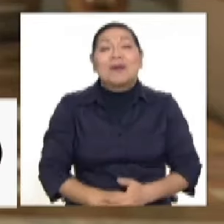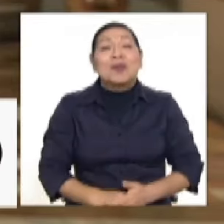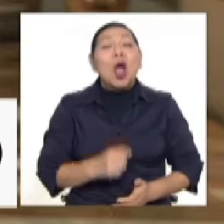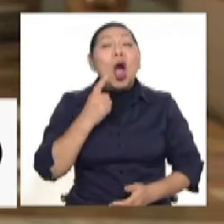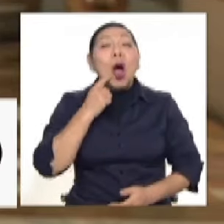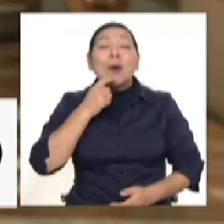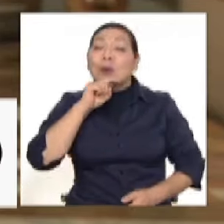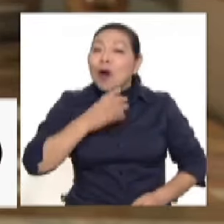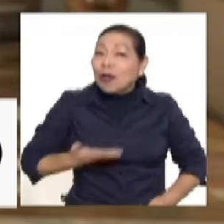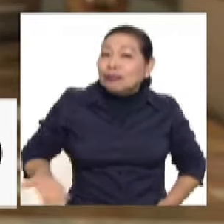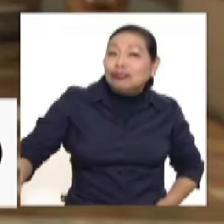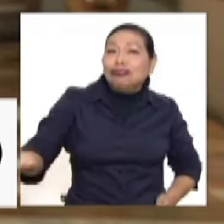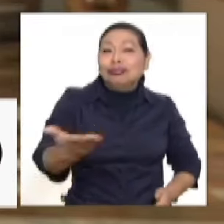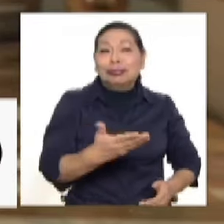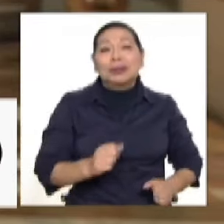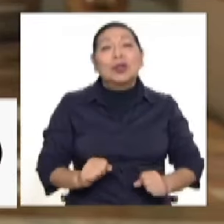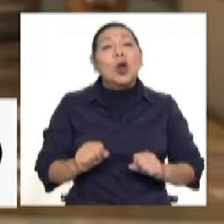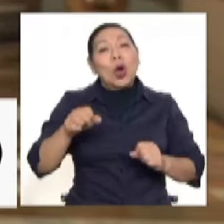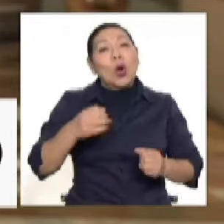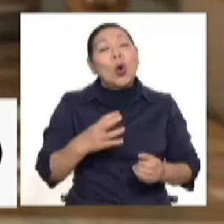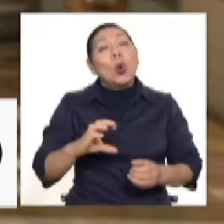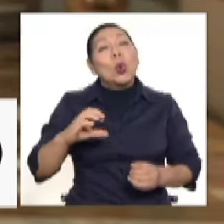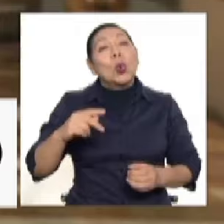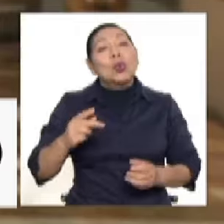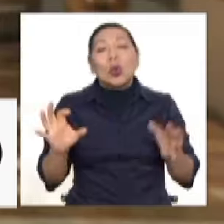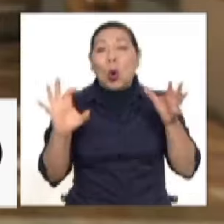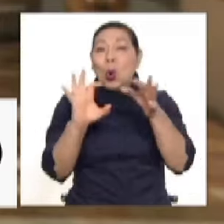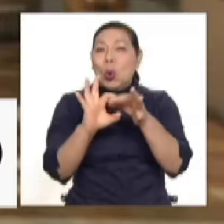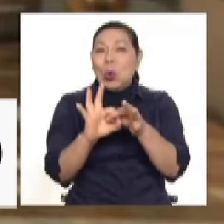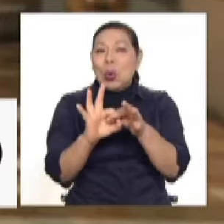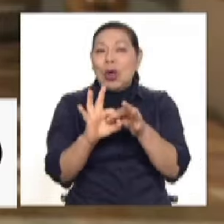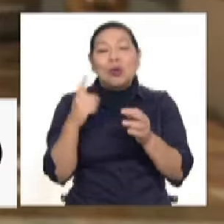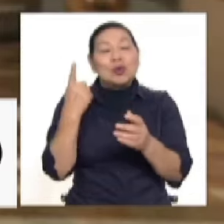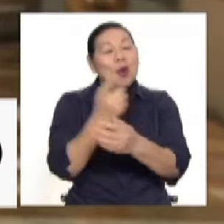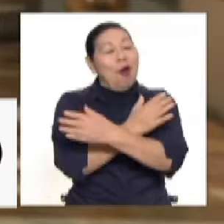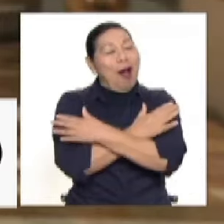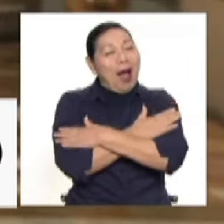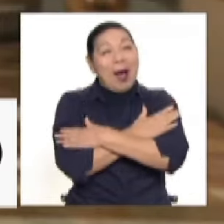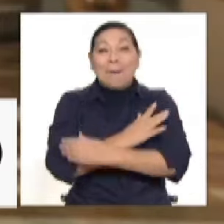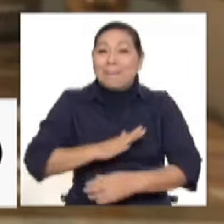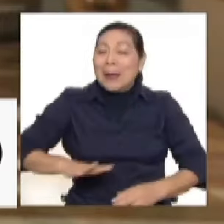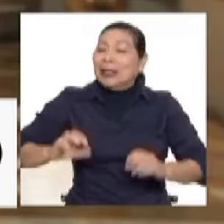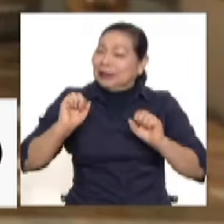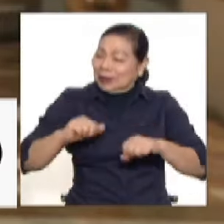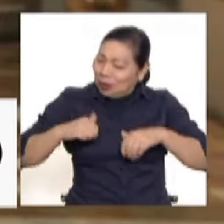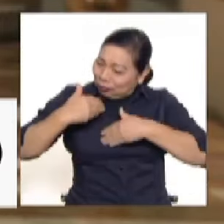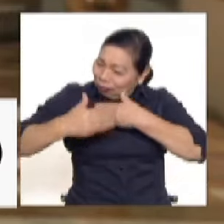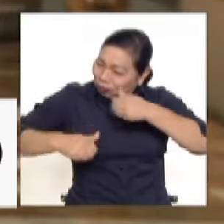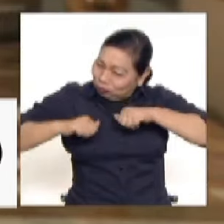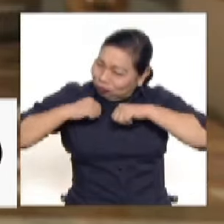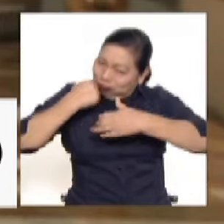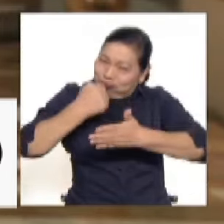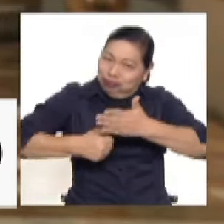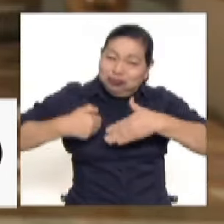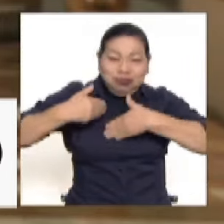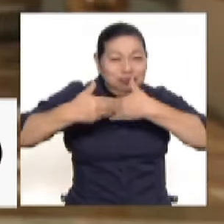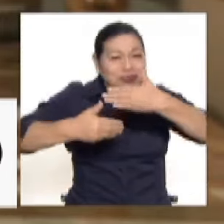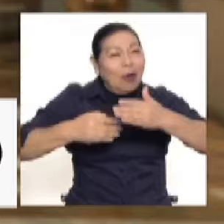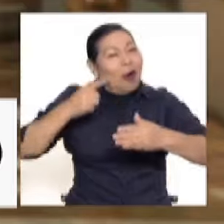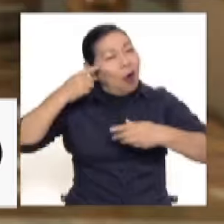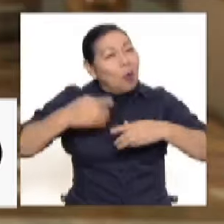y hermanos, Cusca, unidos en un solo abrazo, sigamos trabajando para ampliar